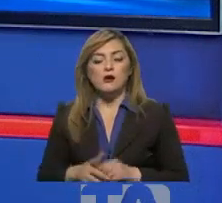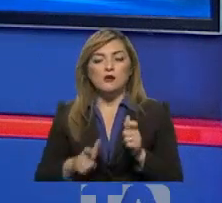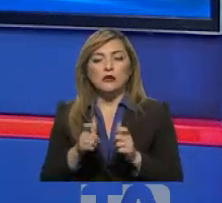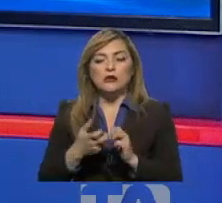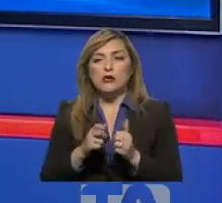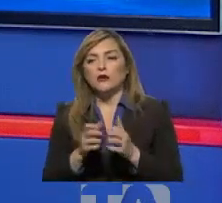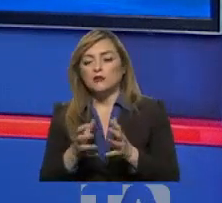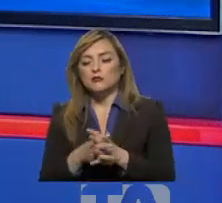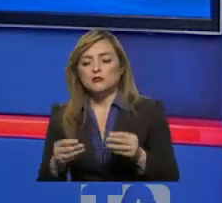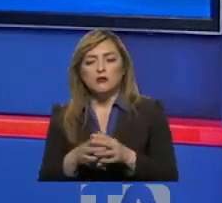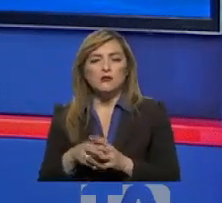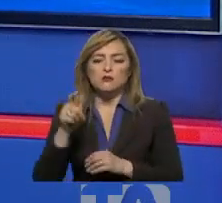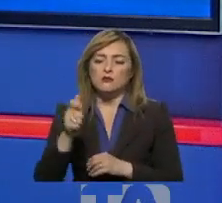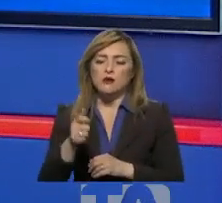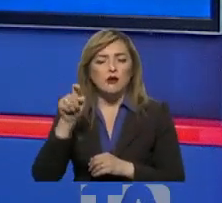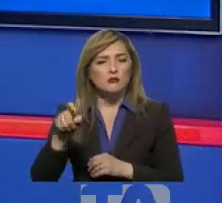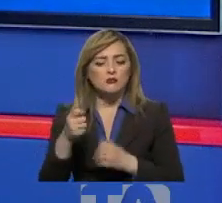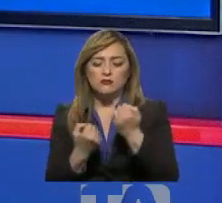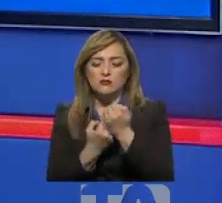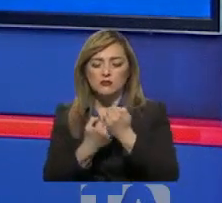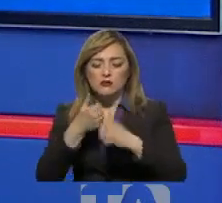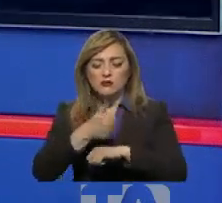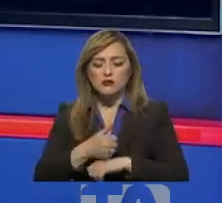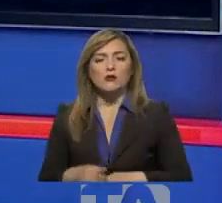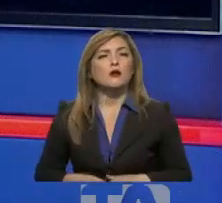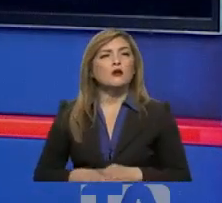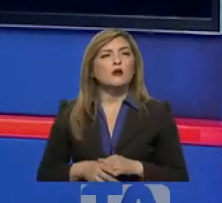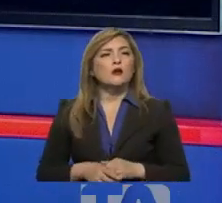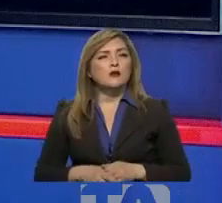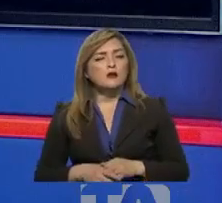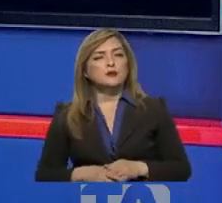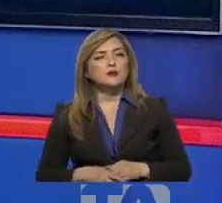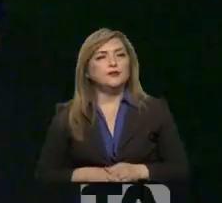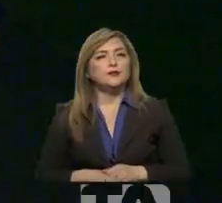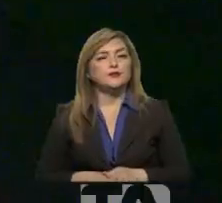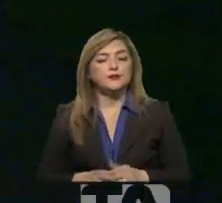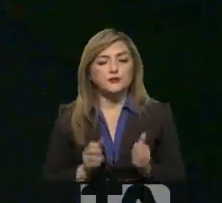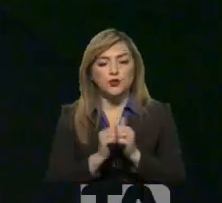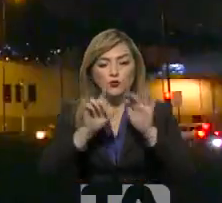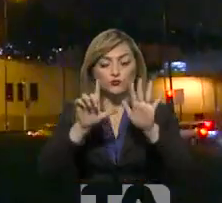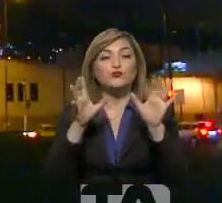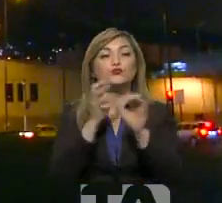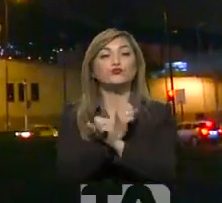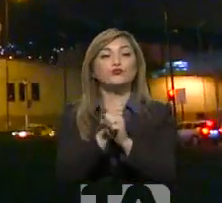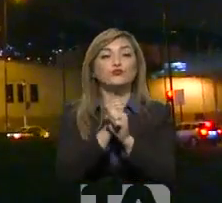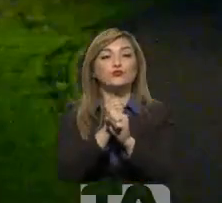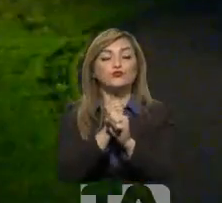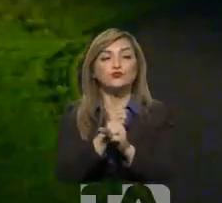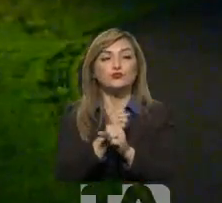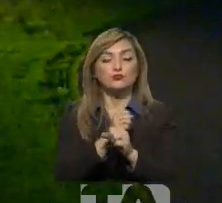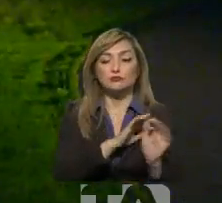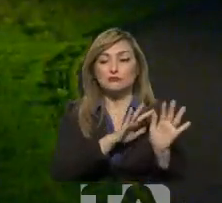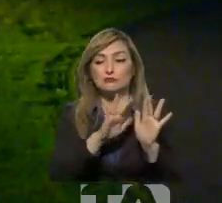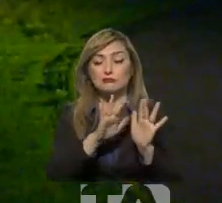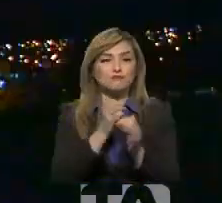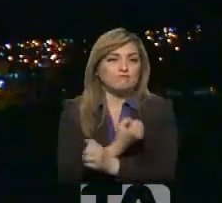medidas, pero aseguran que necesitan el apoyo de las autoridades. Pasadas las 7 de la noche es imposible acudir